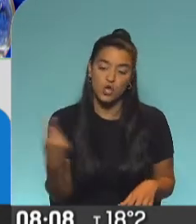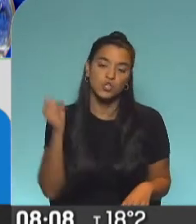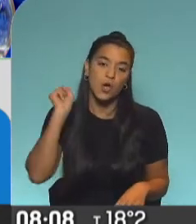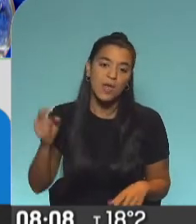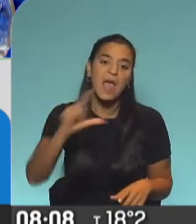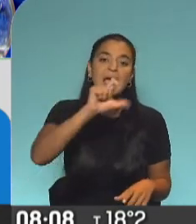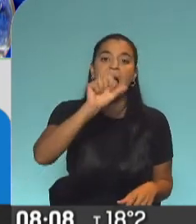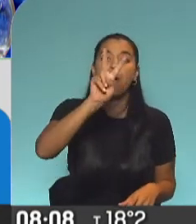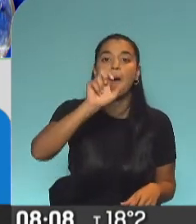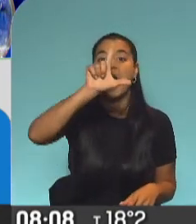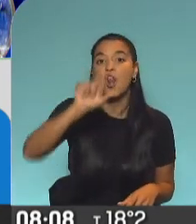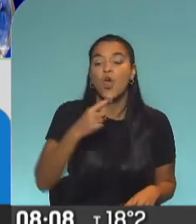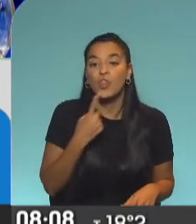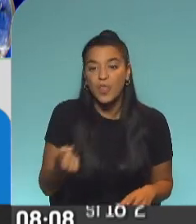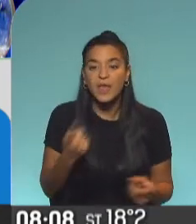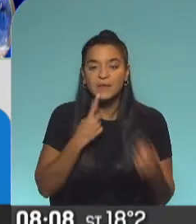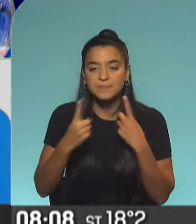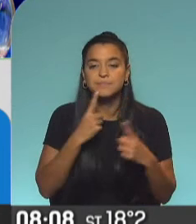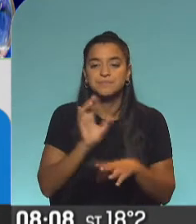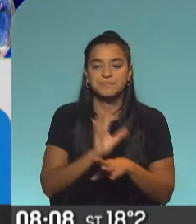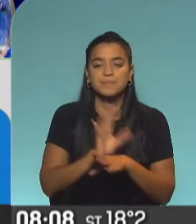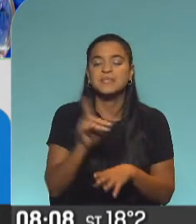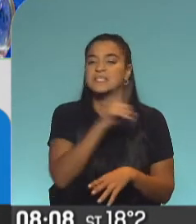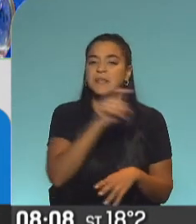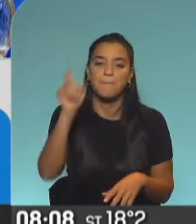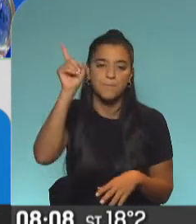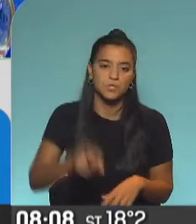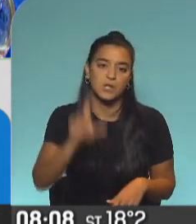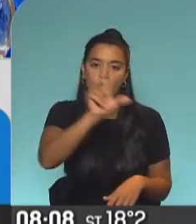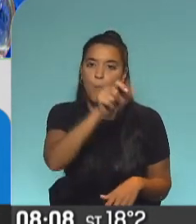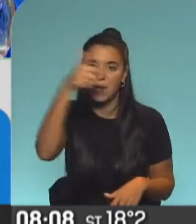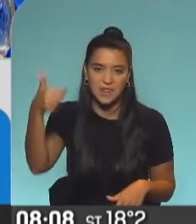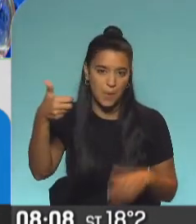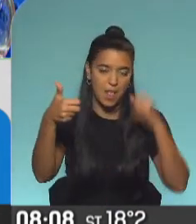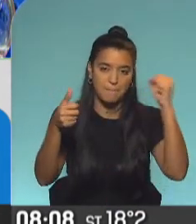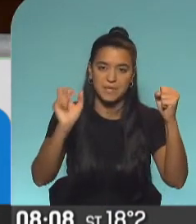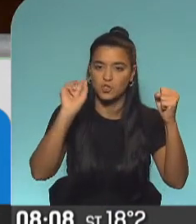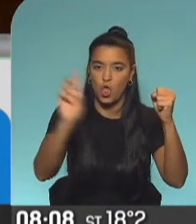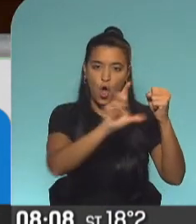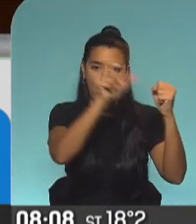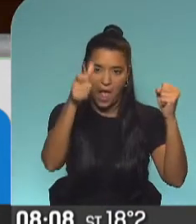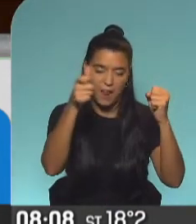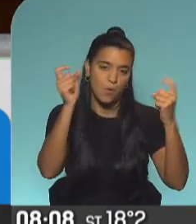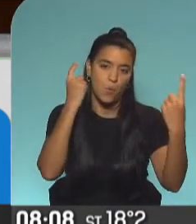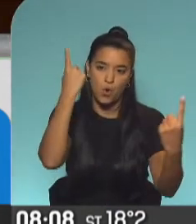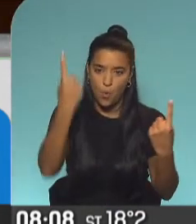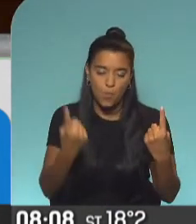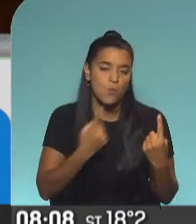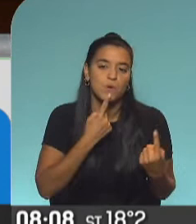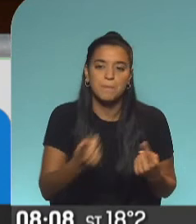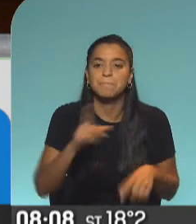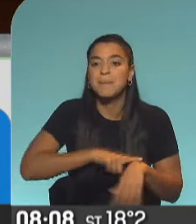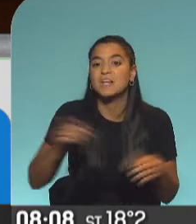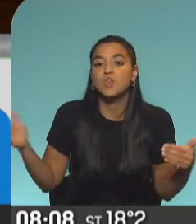Cavallo en sus entrevistas dijo que reivindicaba 100% la convertibilidad. Bueno, hay quienes dicen que el plan de convertibilidad en un plazo acotado